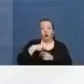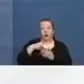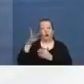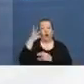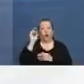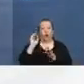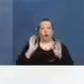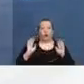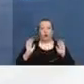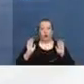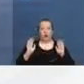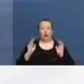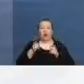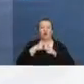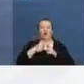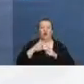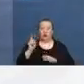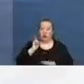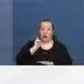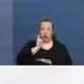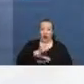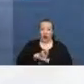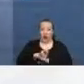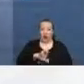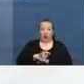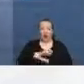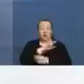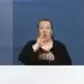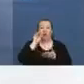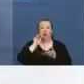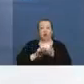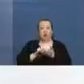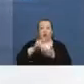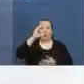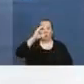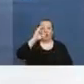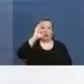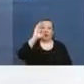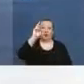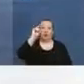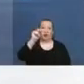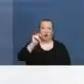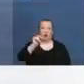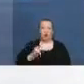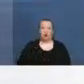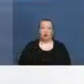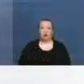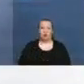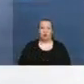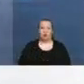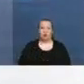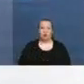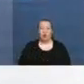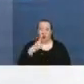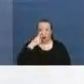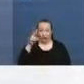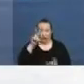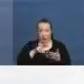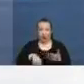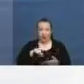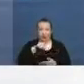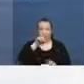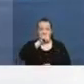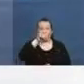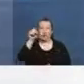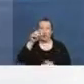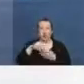pero por decreto se los colocaban a la corporación financiera así en el 100% revisen eso lo que hicieron estos sinvergüenzas